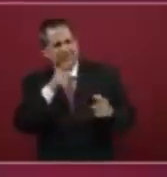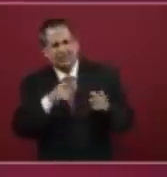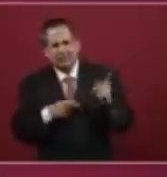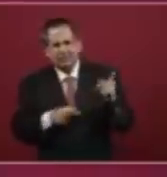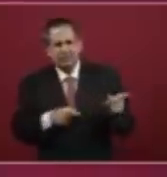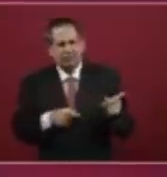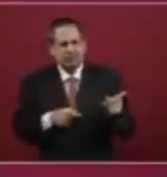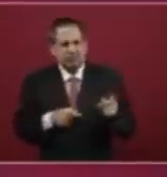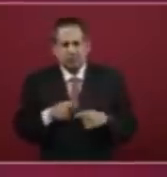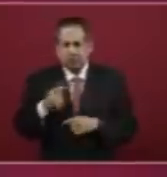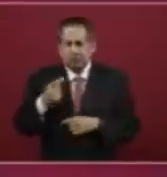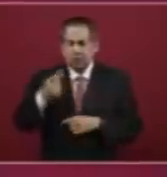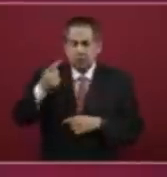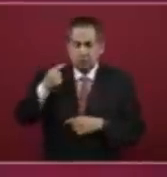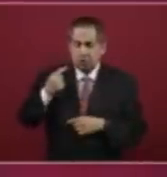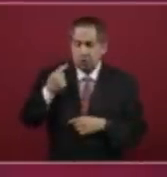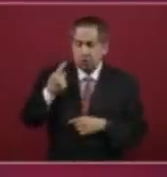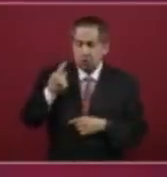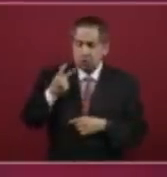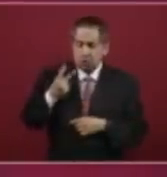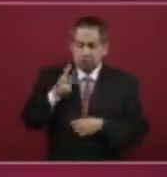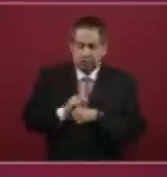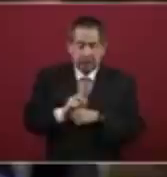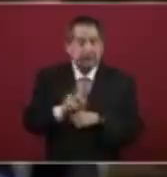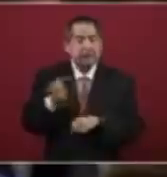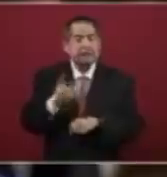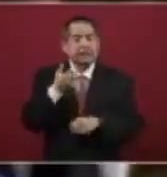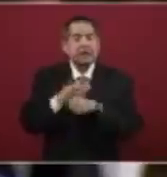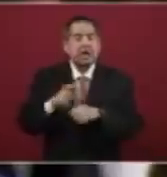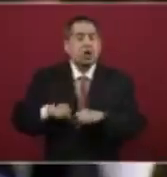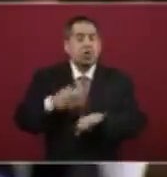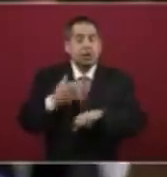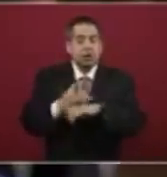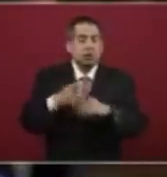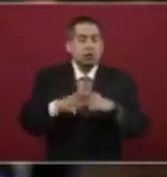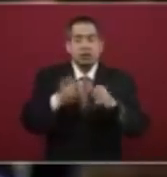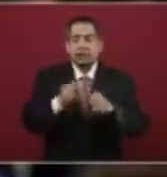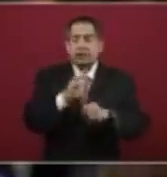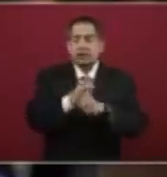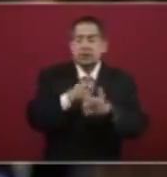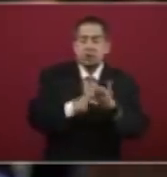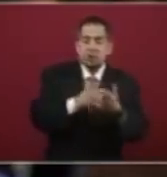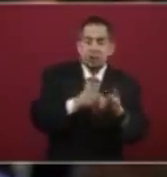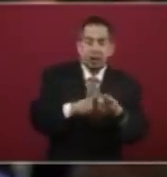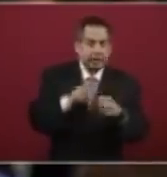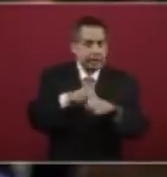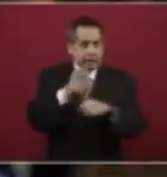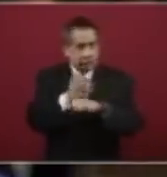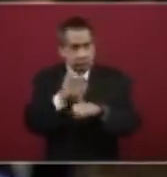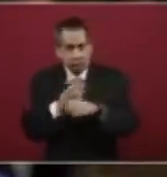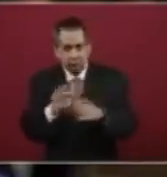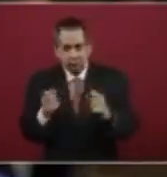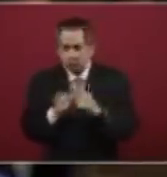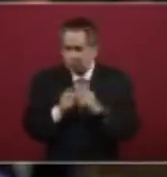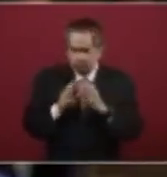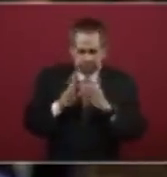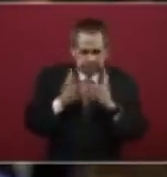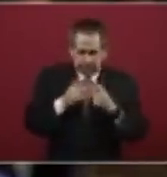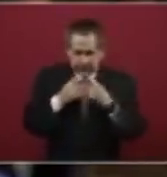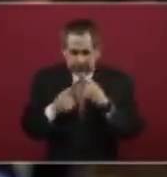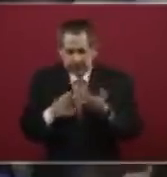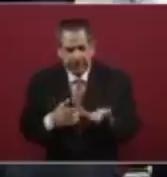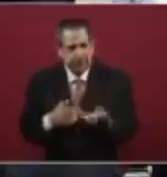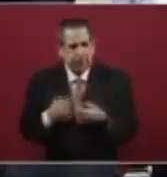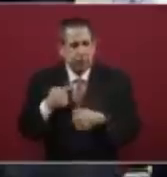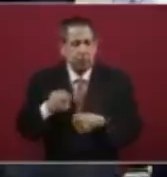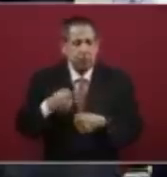de dos días de la reunión de la Secretaría de Gobernación con la Secretaría de Seguridad en Estados Unidos, de Seguridad Nacional, y